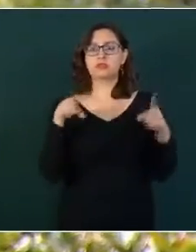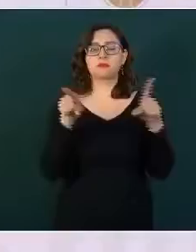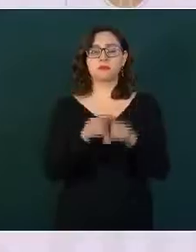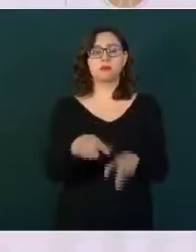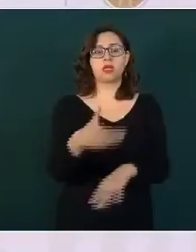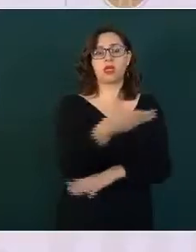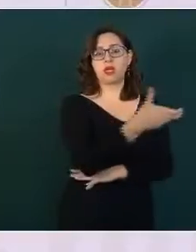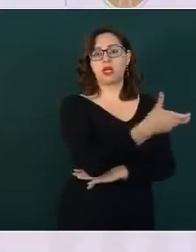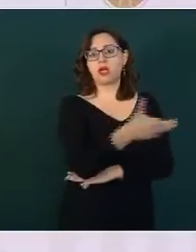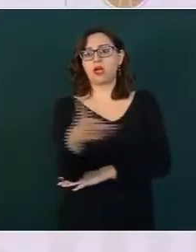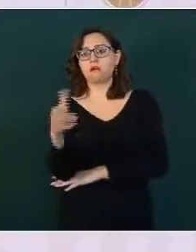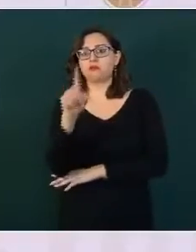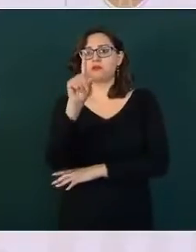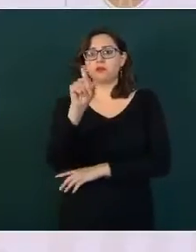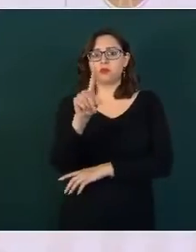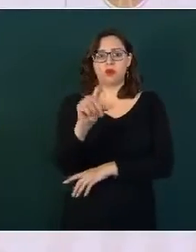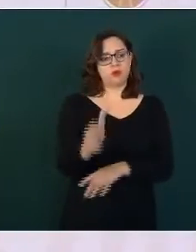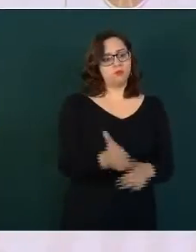riego,